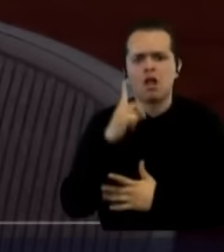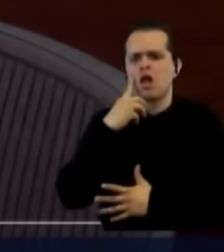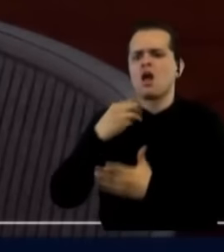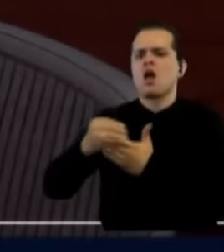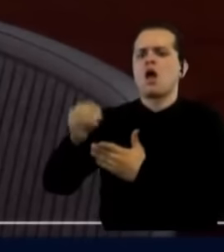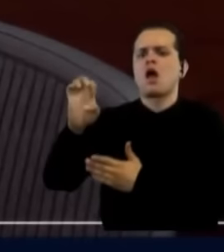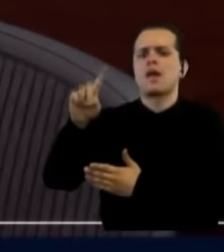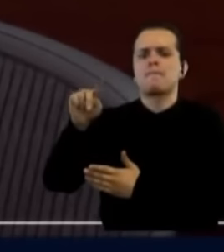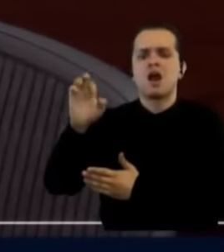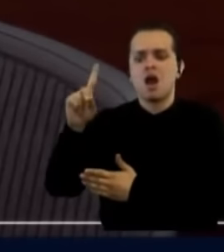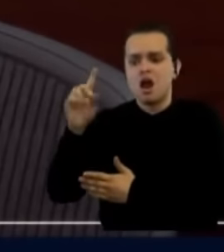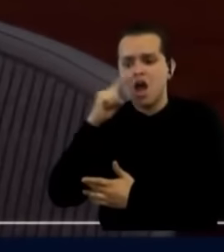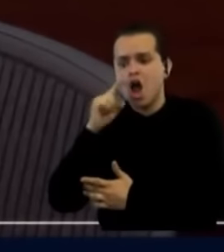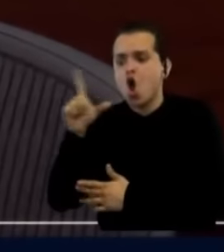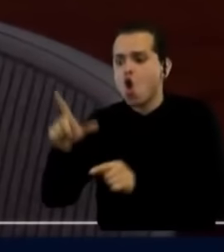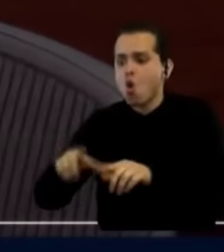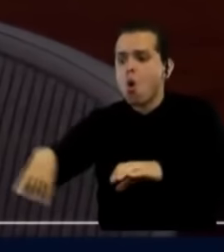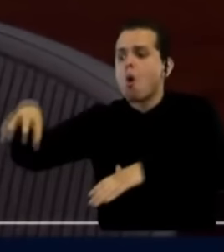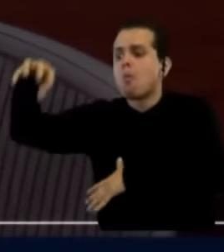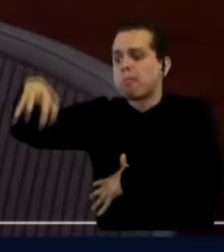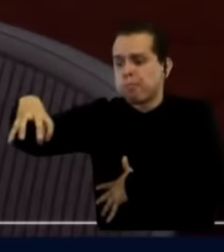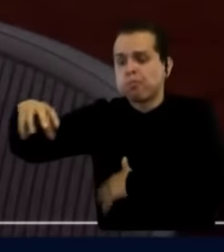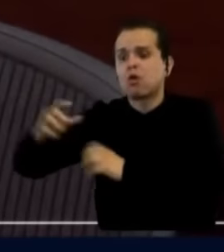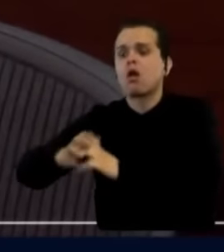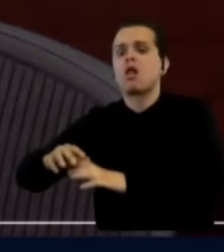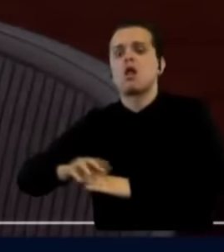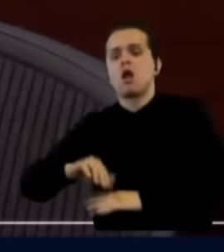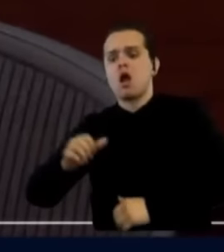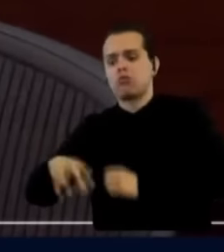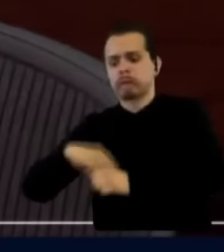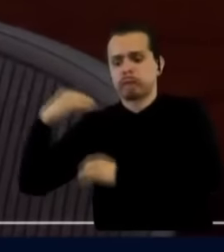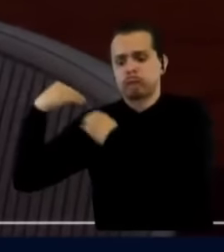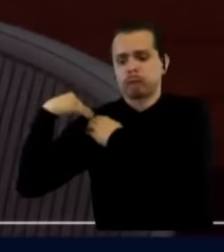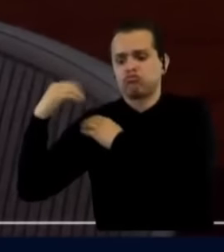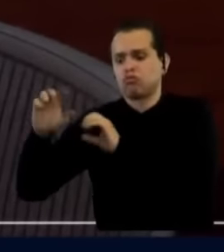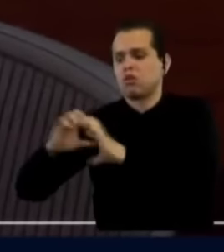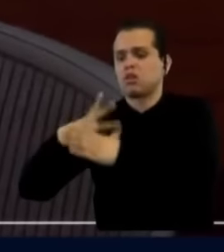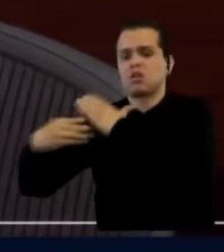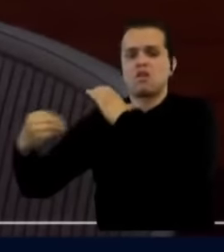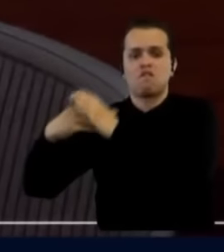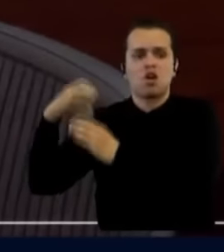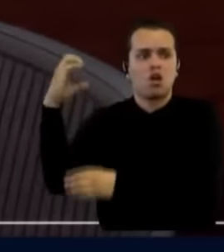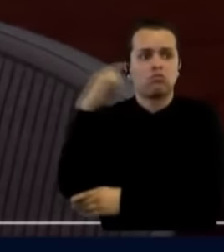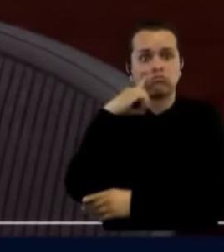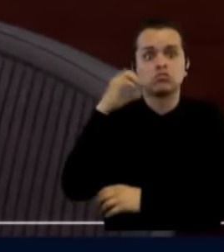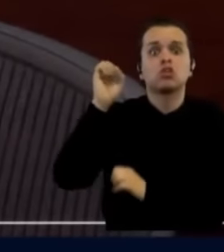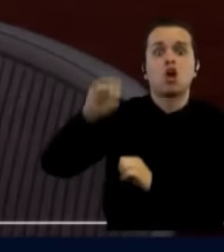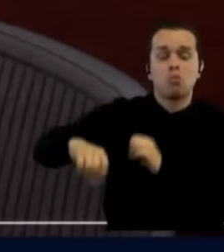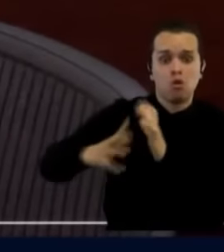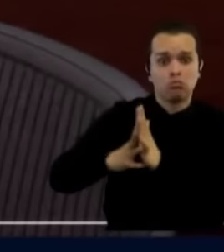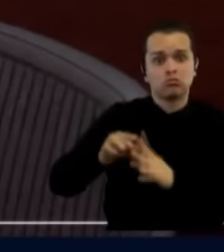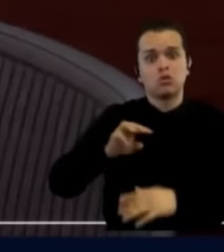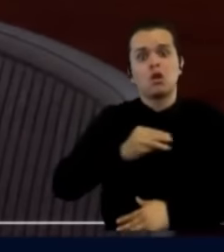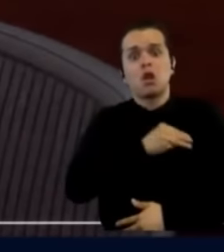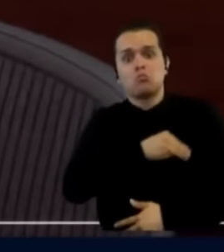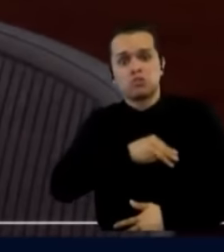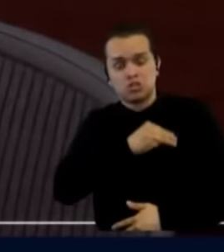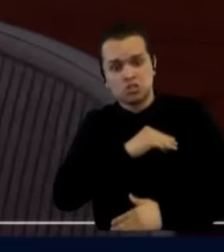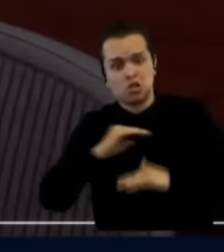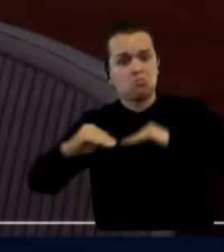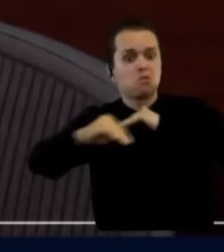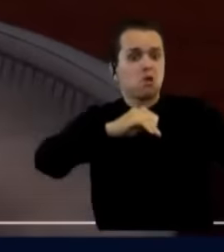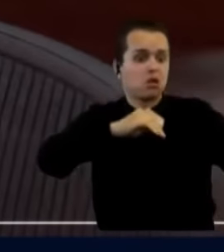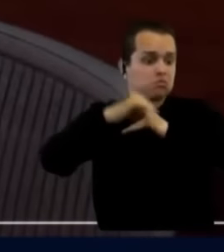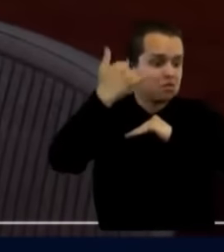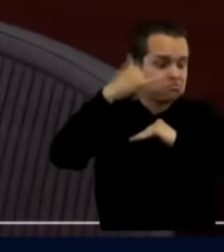y embajadas para darle gusto a Francia Márquez. Ya le dieron gusto con su palacio del Ministerio de la